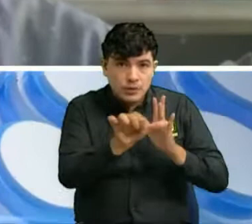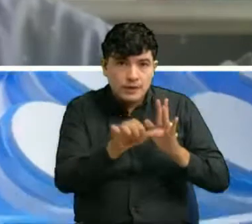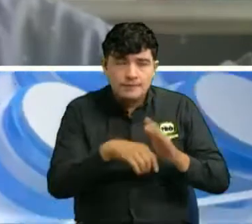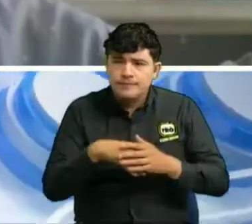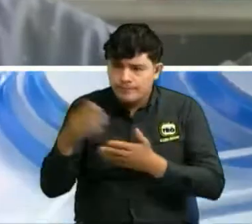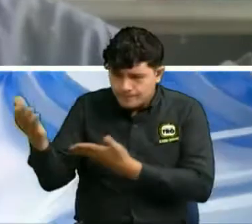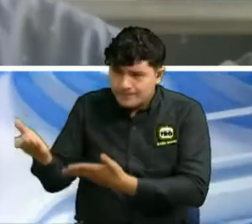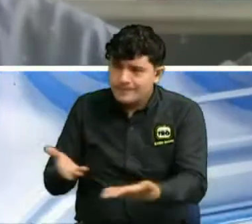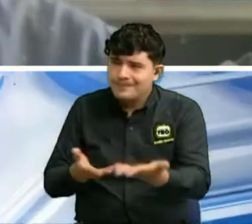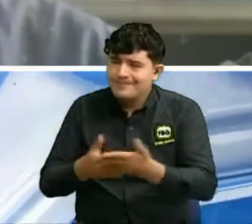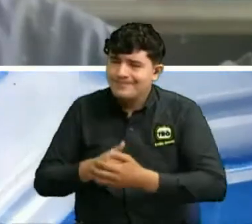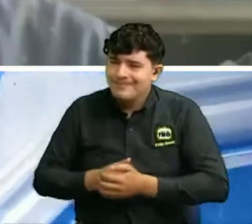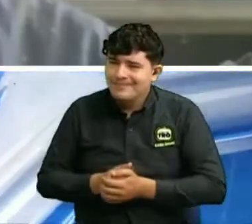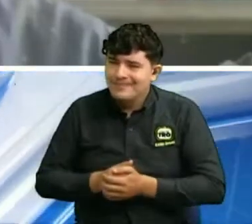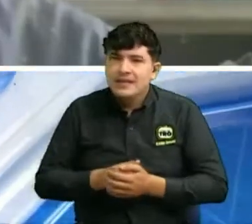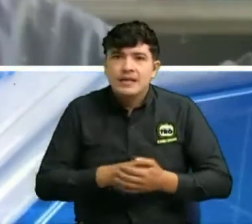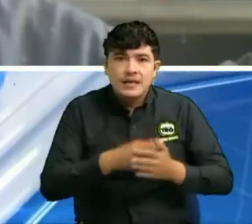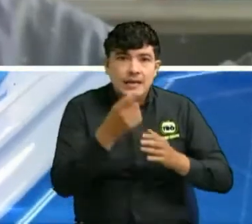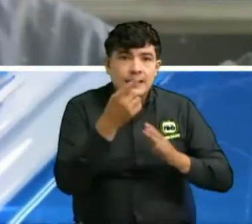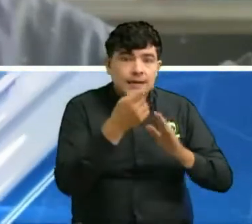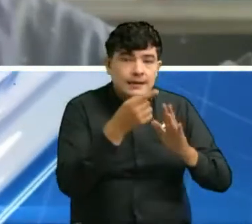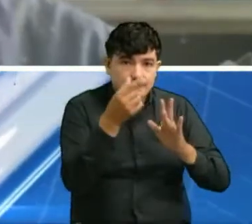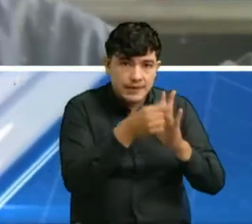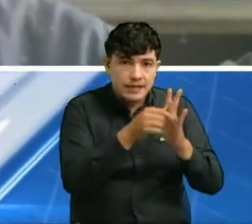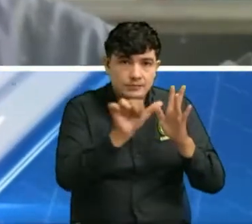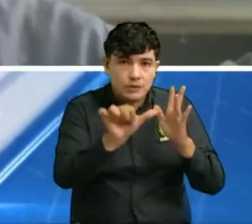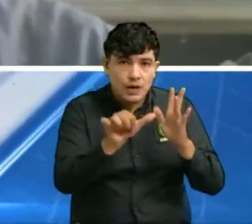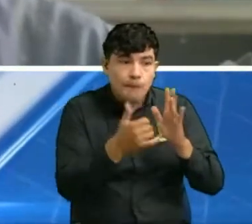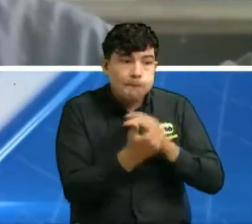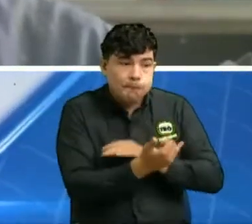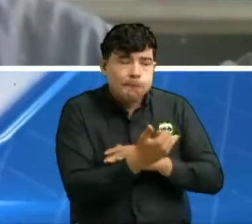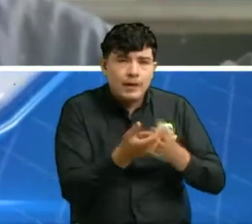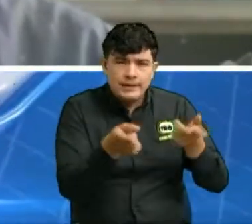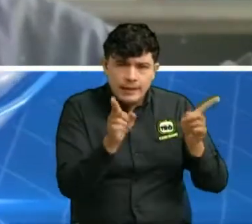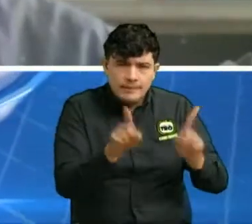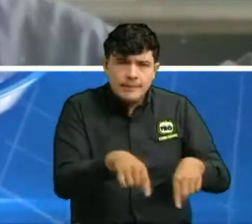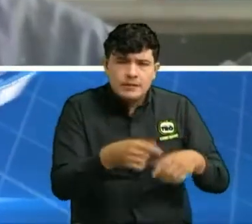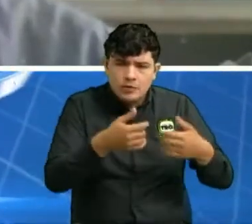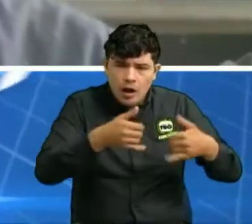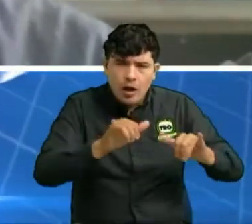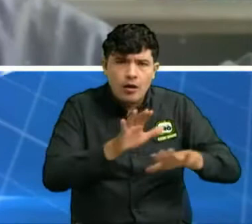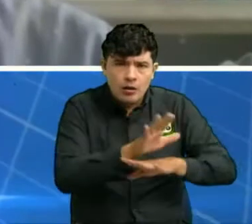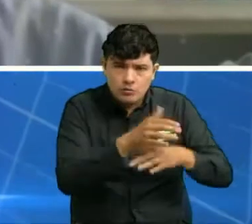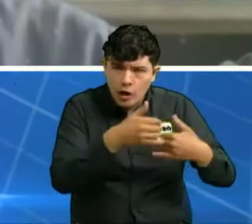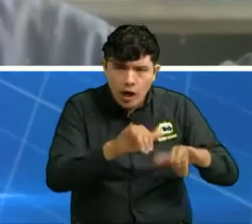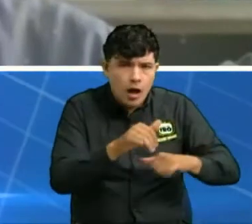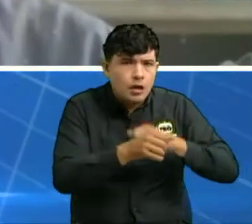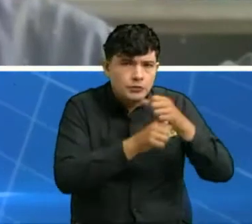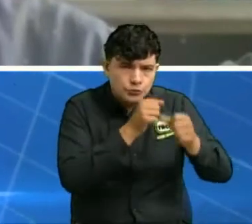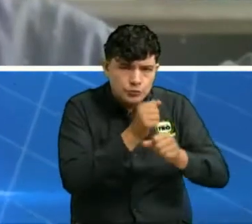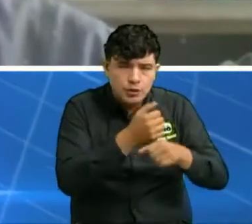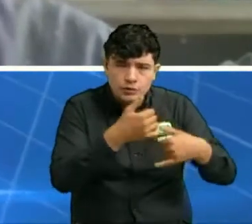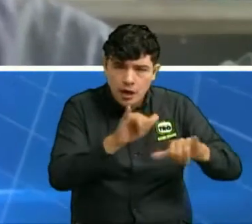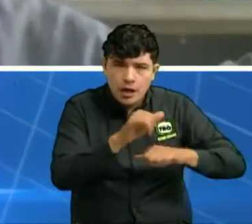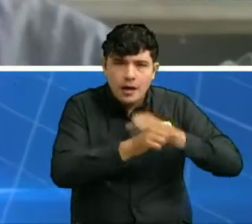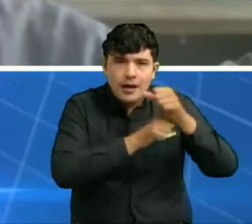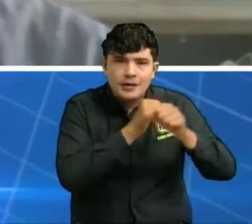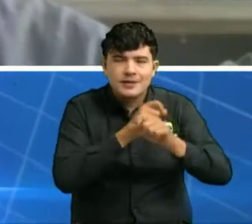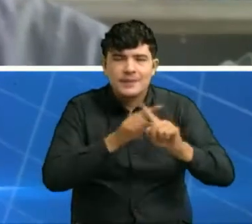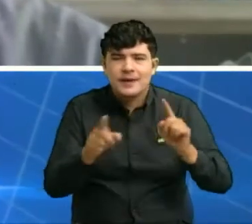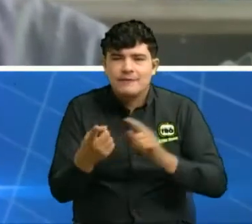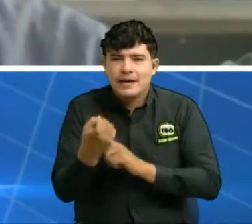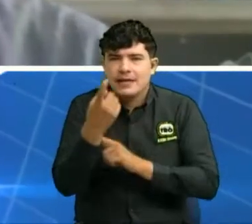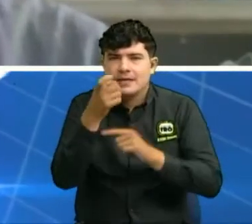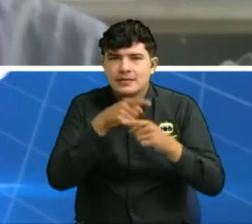señor, le escuchamos, don Ricardo. Mi señora tiene, en este momento también ella tiene ya tiene la edad. pero no tiene